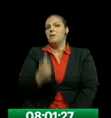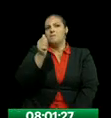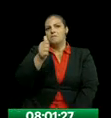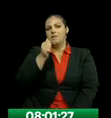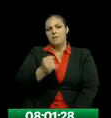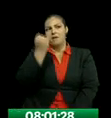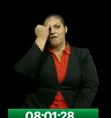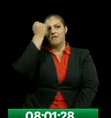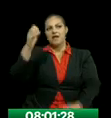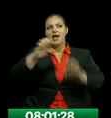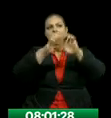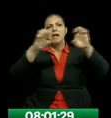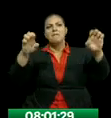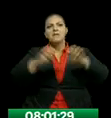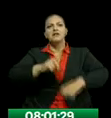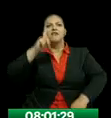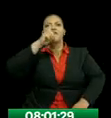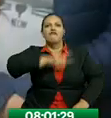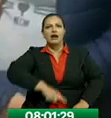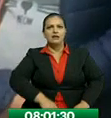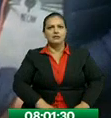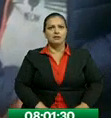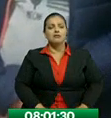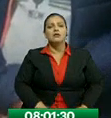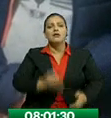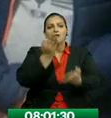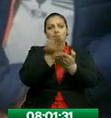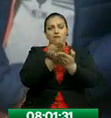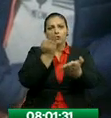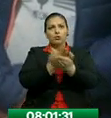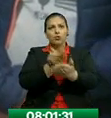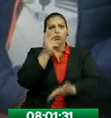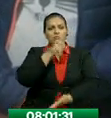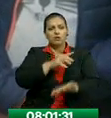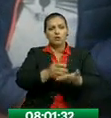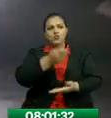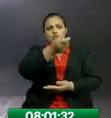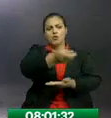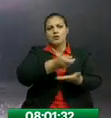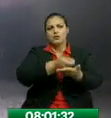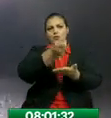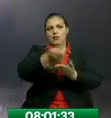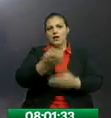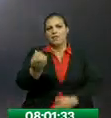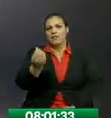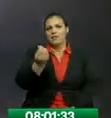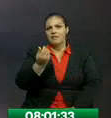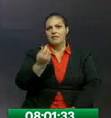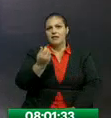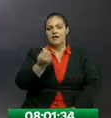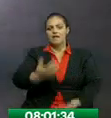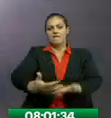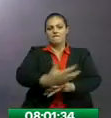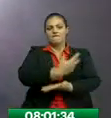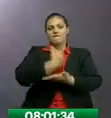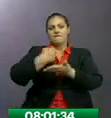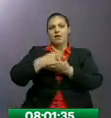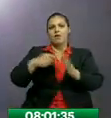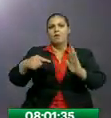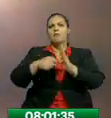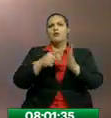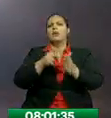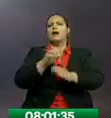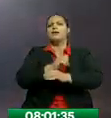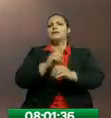de empresas fantasmas fueron capturados esta madrugada por la policía. Las detenciones